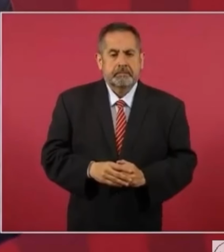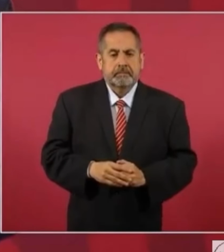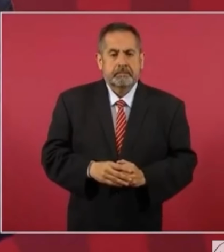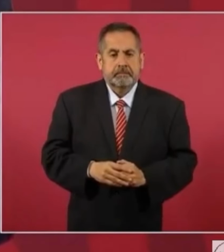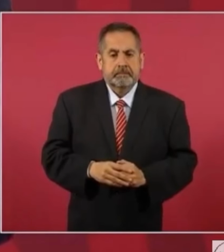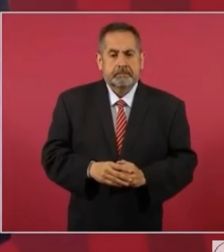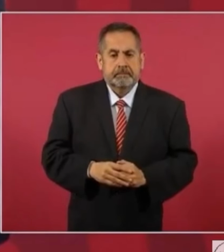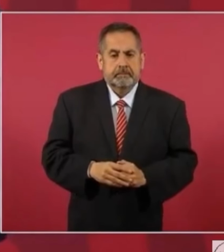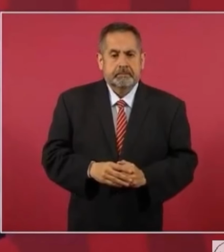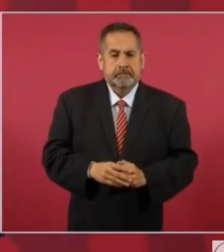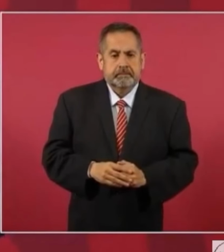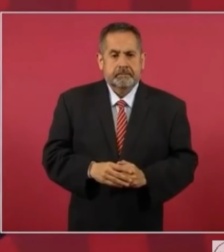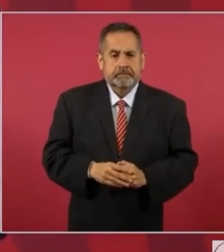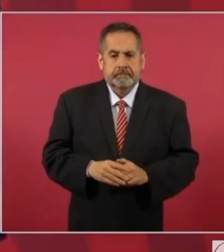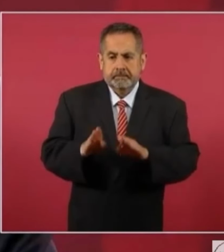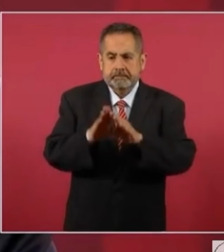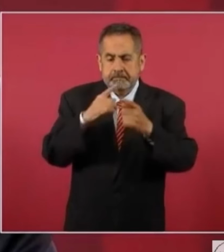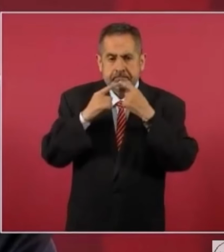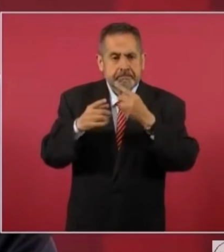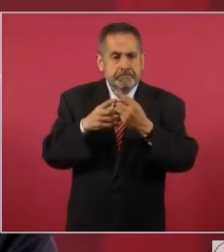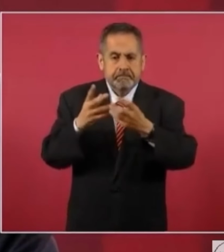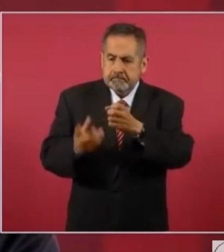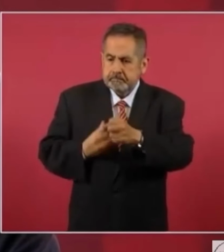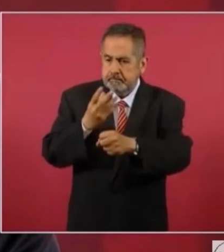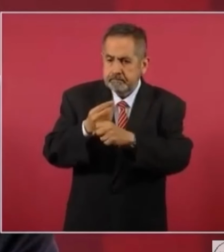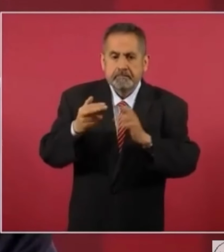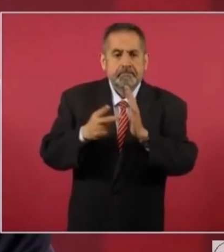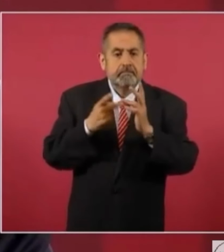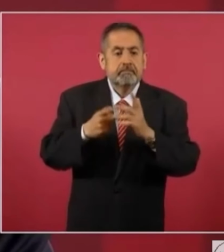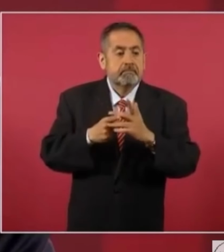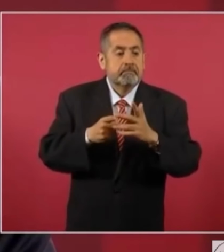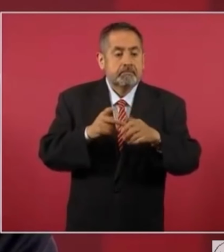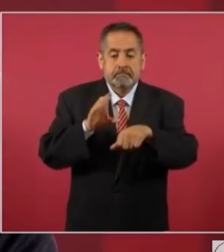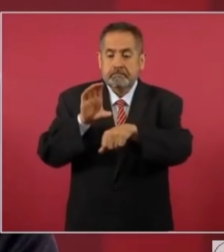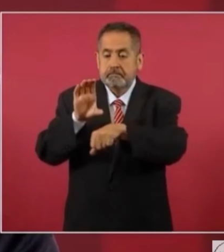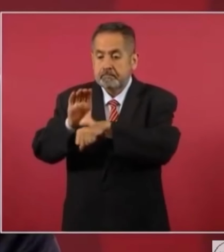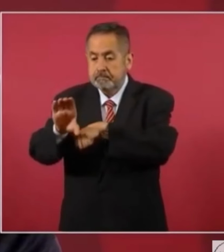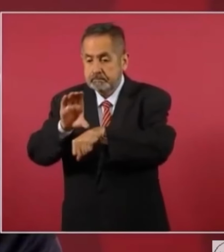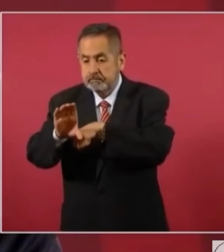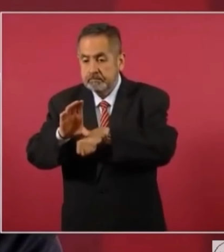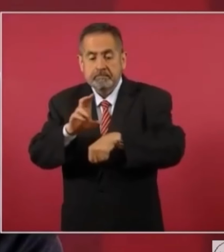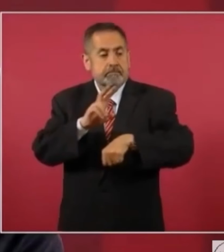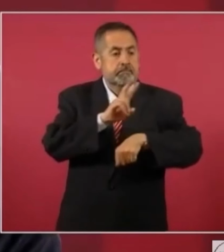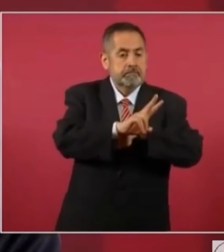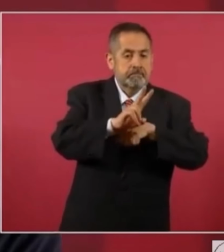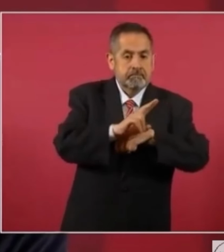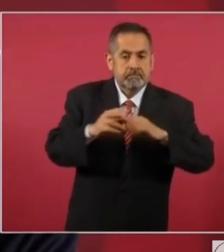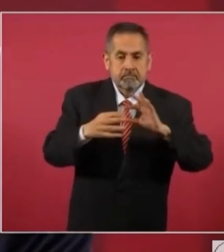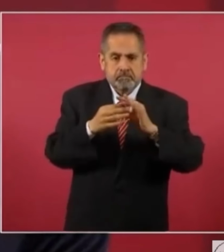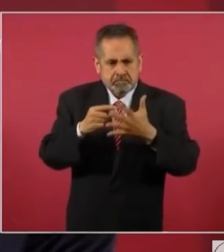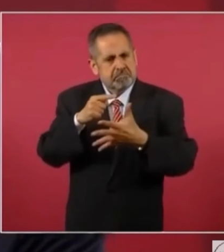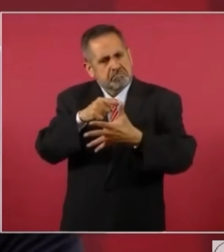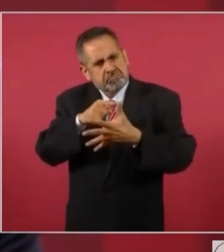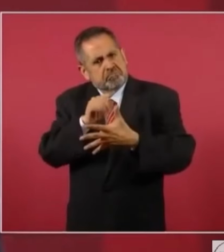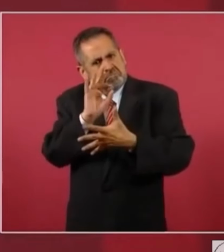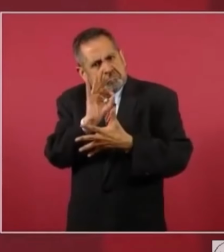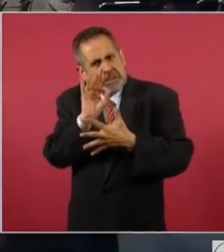en el restablecimiento de relaciones de Colombia y Venezuela. Todo eso es muy